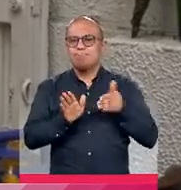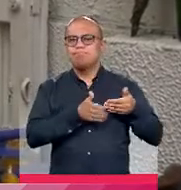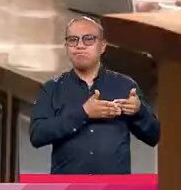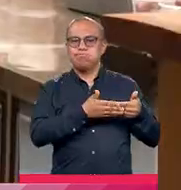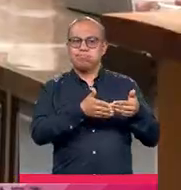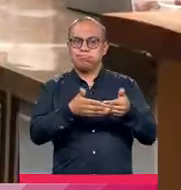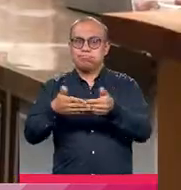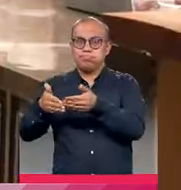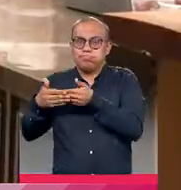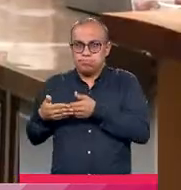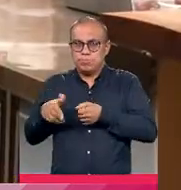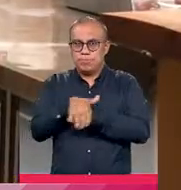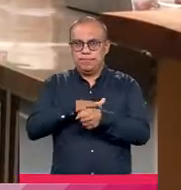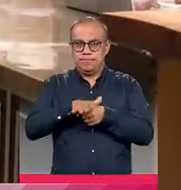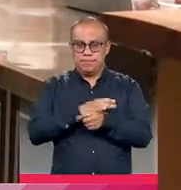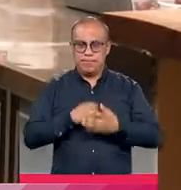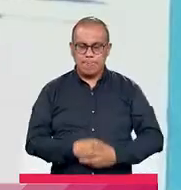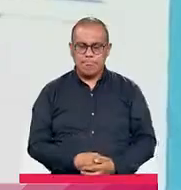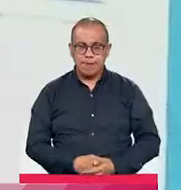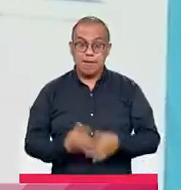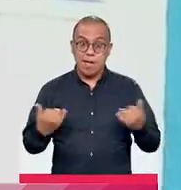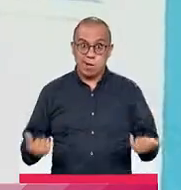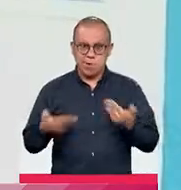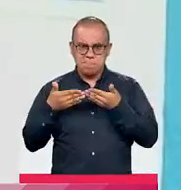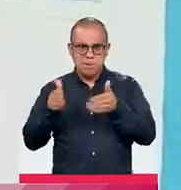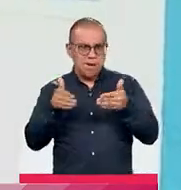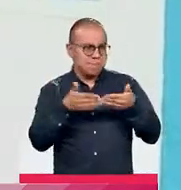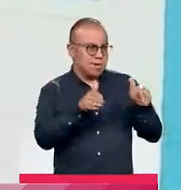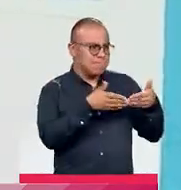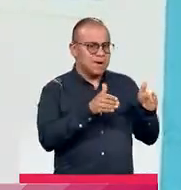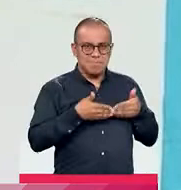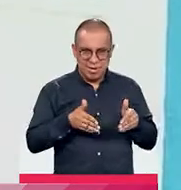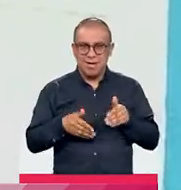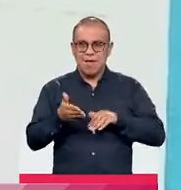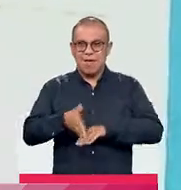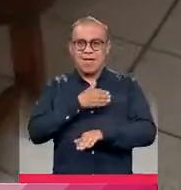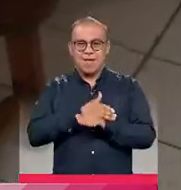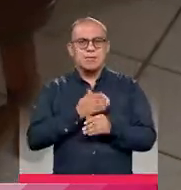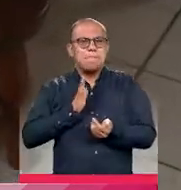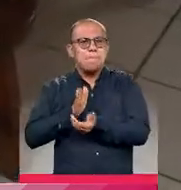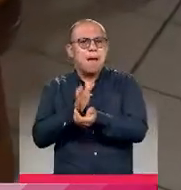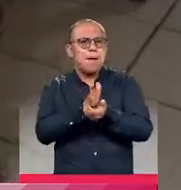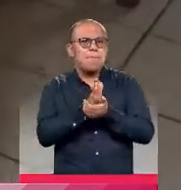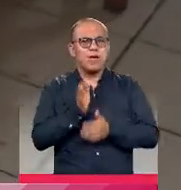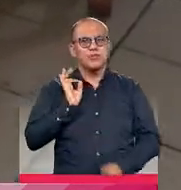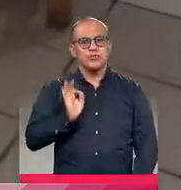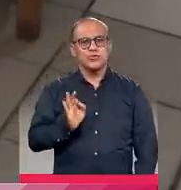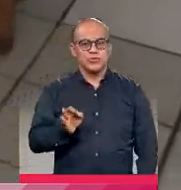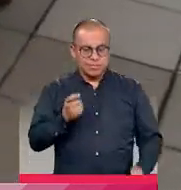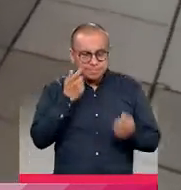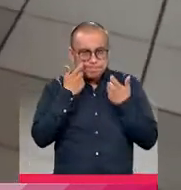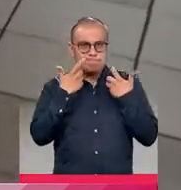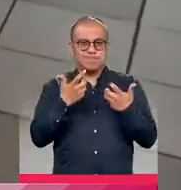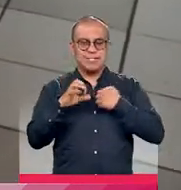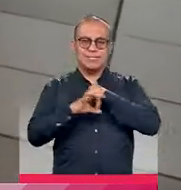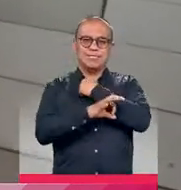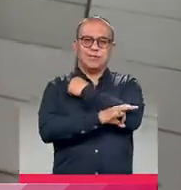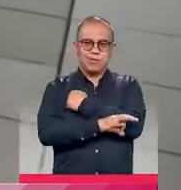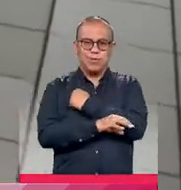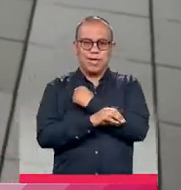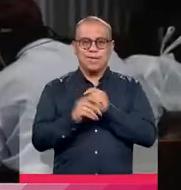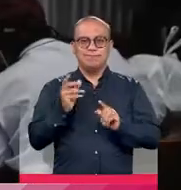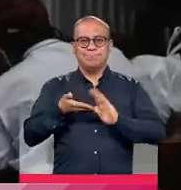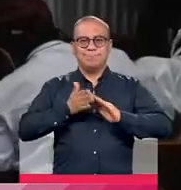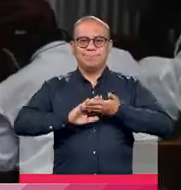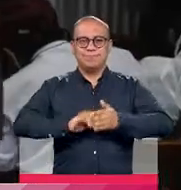estas situaciones. También señalaron que ver las puertas abiertas de los restaurantes de los cuales son clientes fieles es algo que impacta la psicología de la comunidad. Por